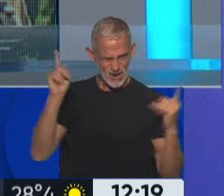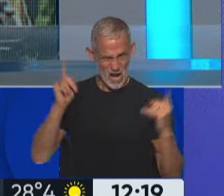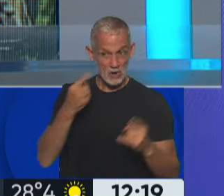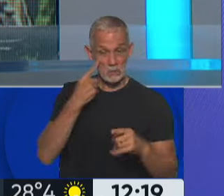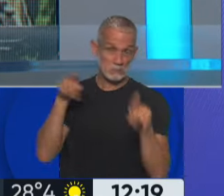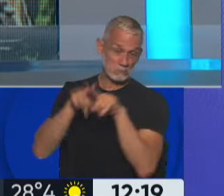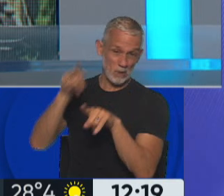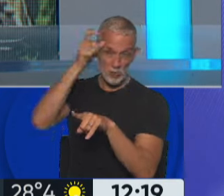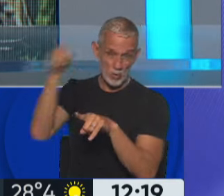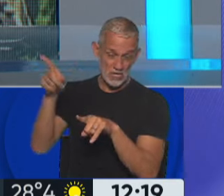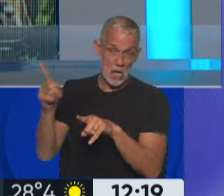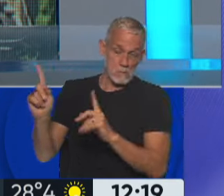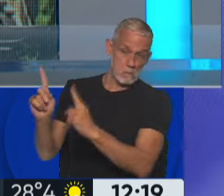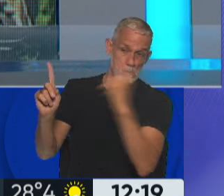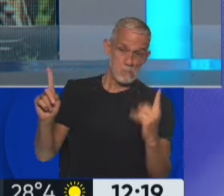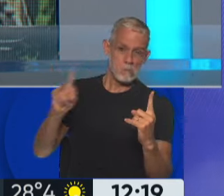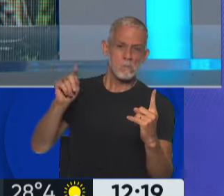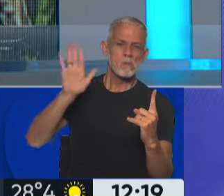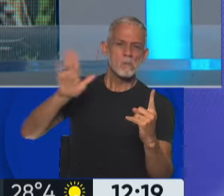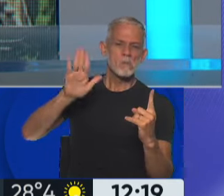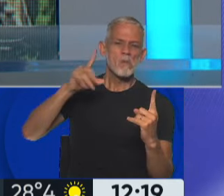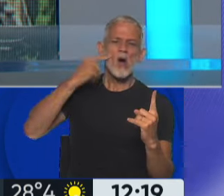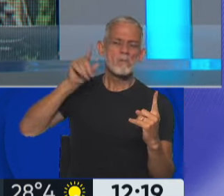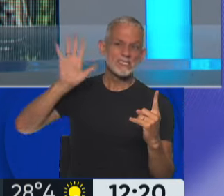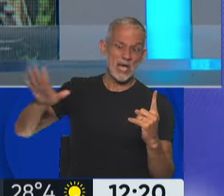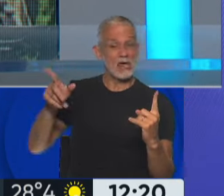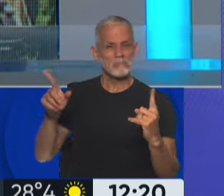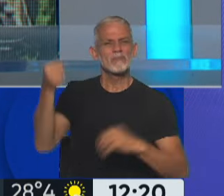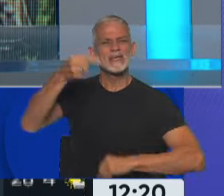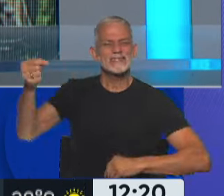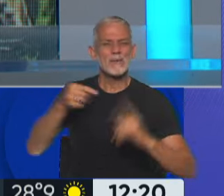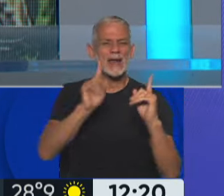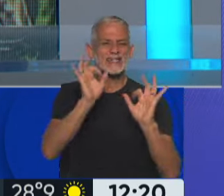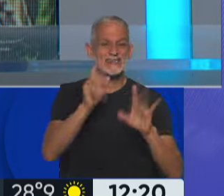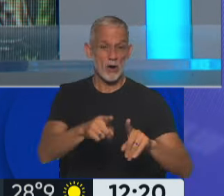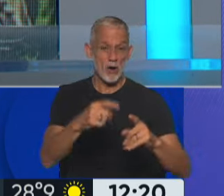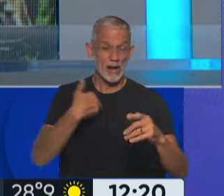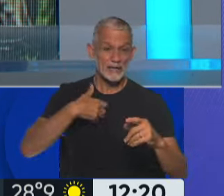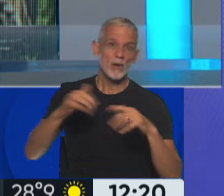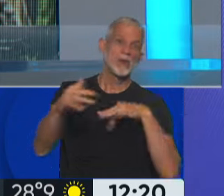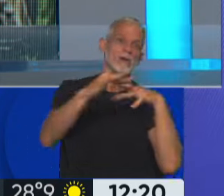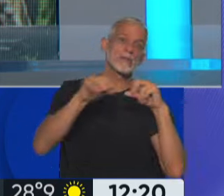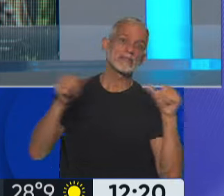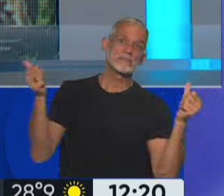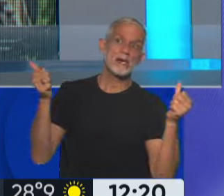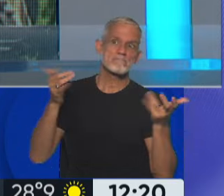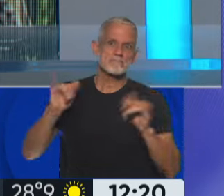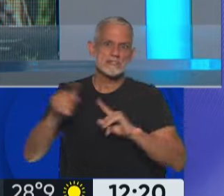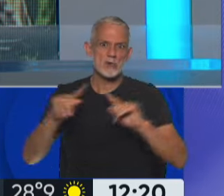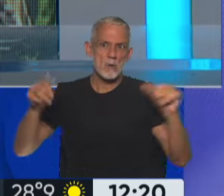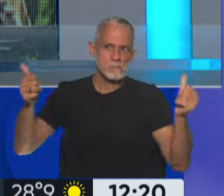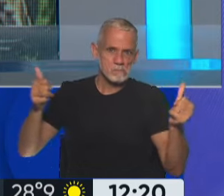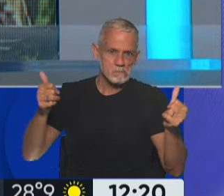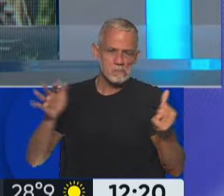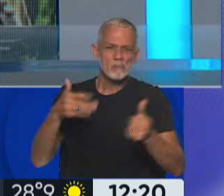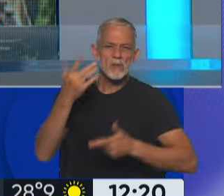juntos en Turquía viene Mauro se queda allá a las poquitas semanas de que llegó a la Argentina empezaron los rumores de separación se separa no se separa